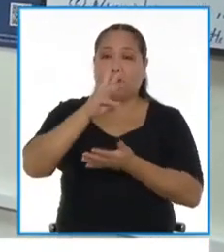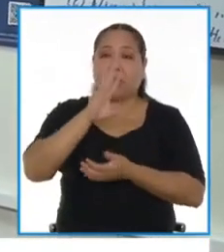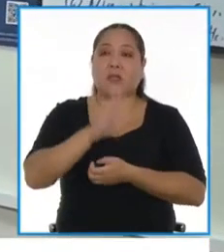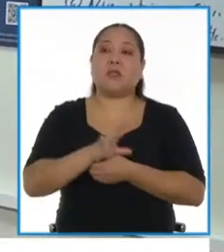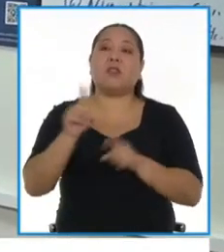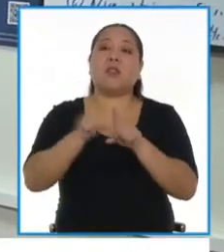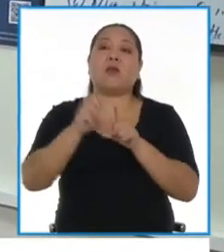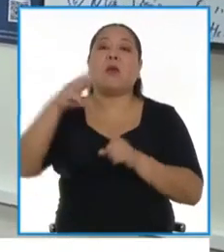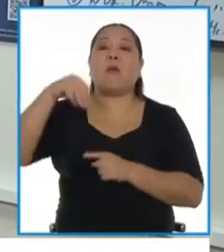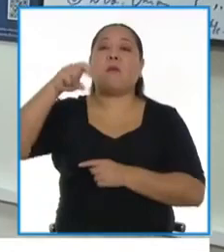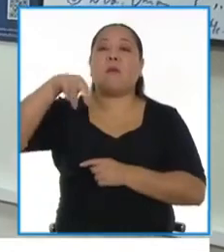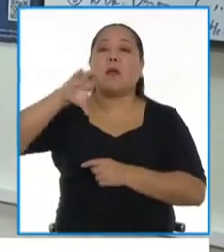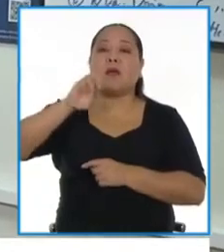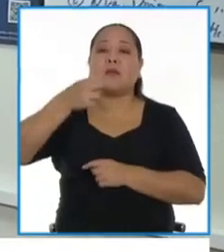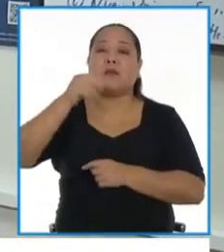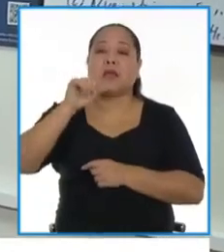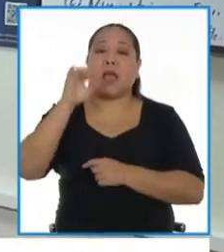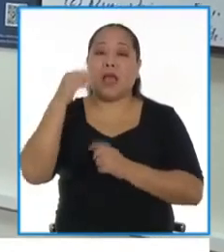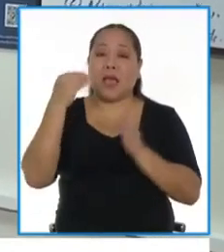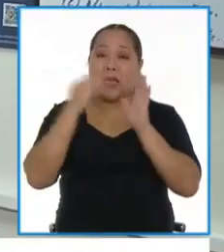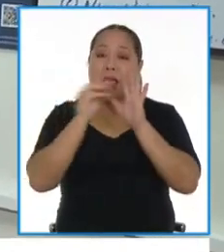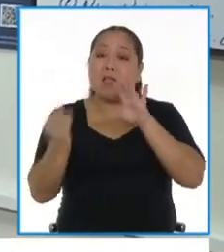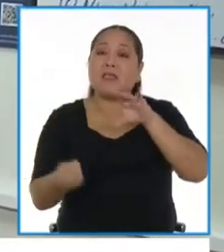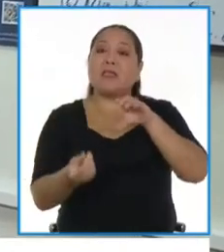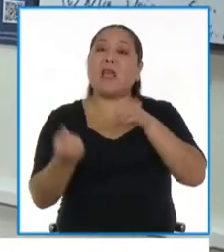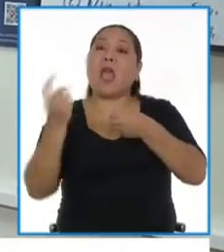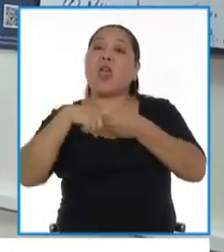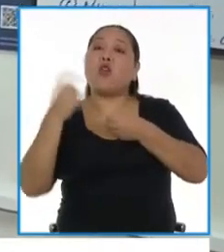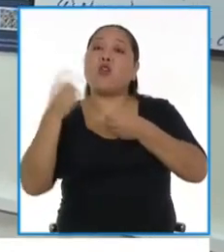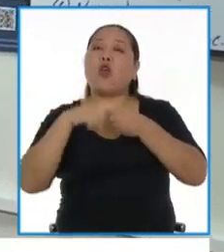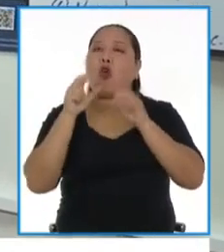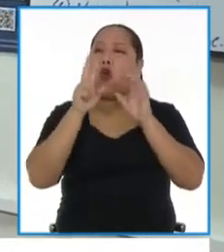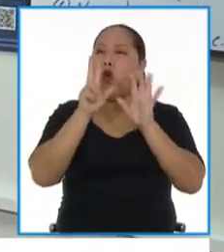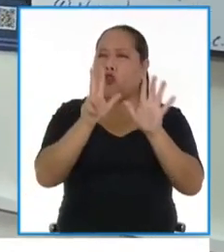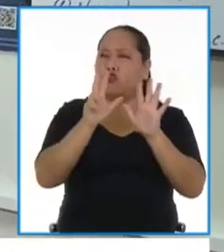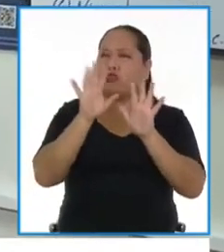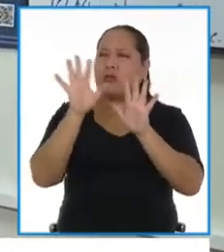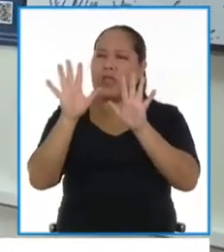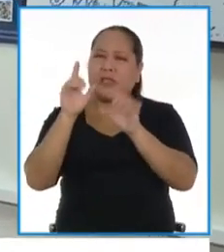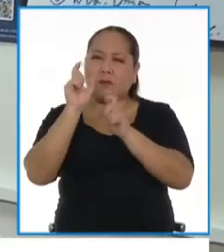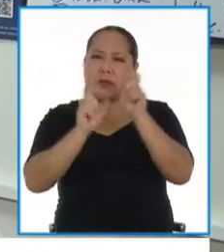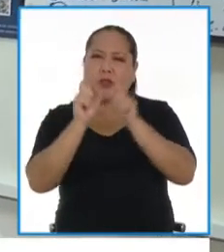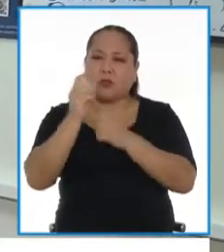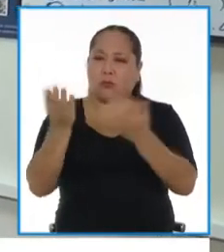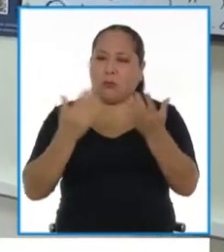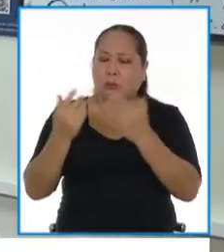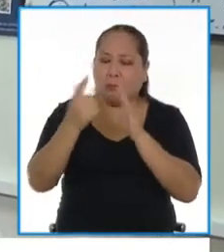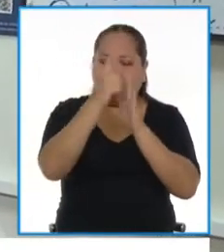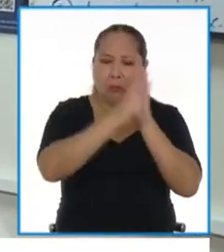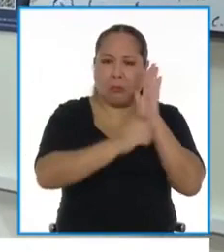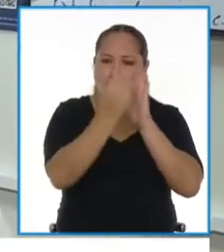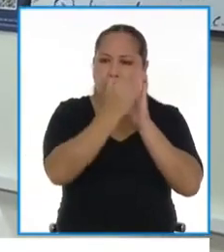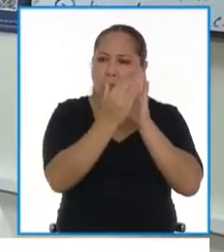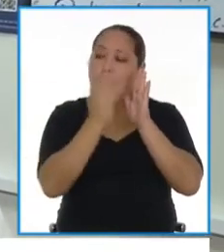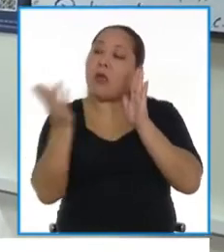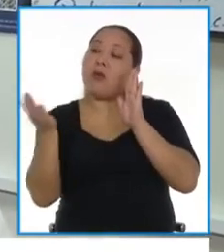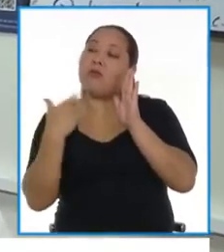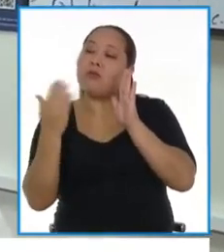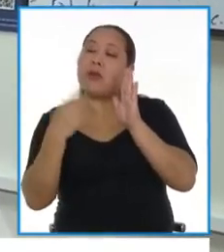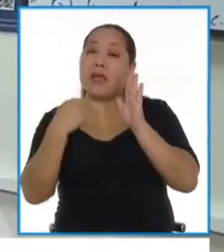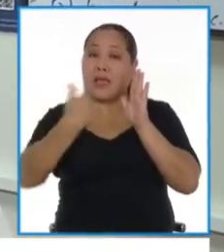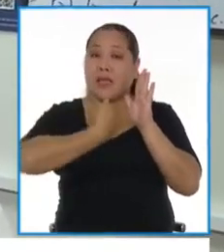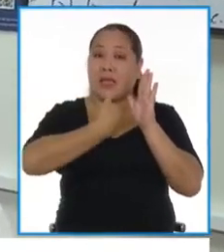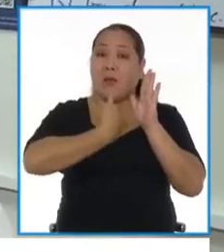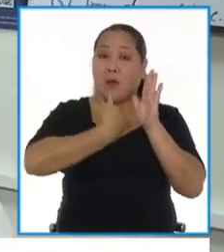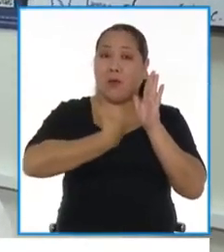Amanchay. Lamentablemente, dentro de esto hay 8 o 10 personas que se han sido llamados por la funcionaria y que ella misma se